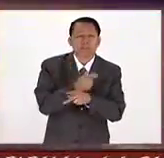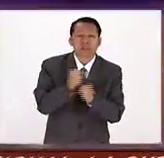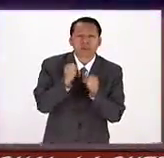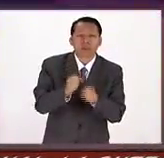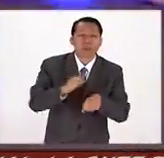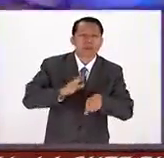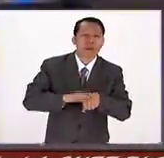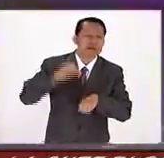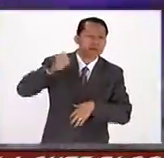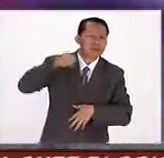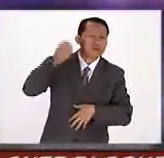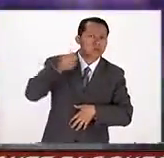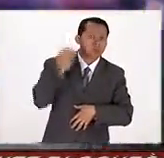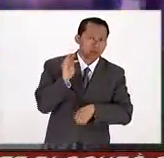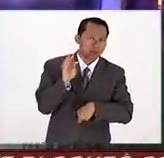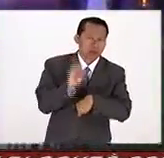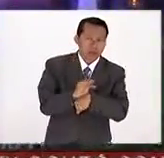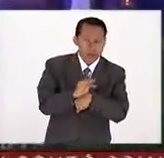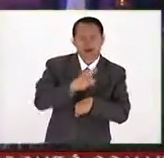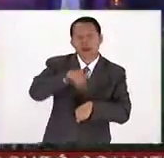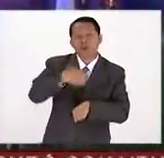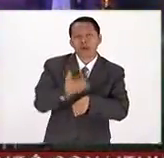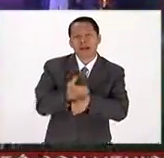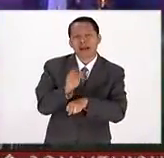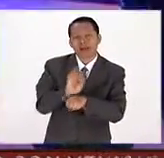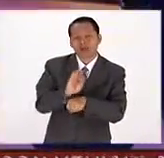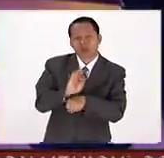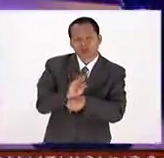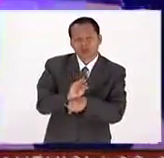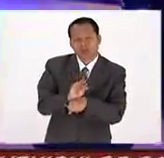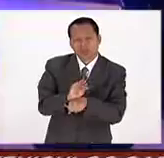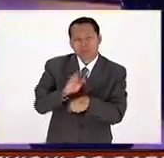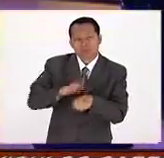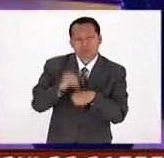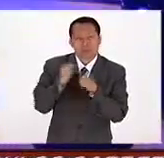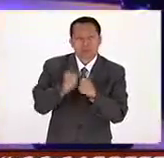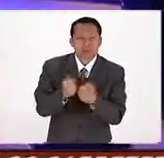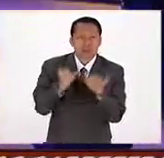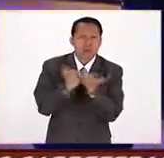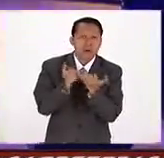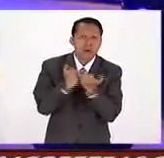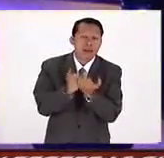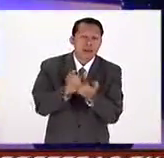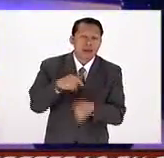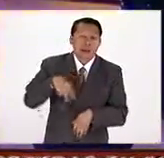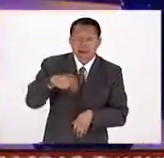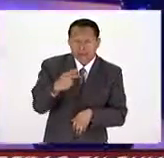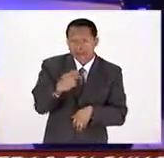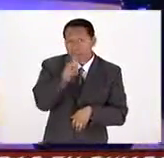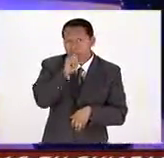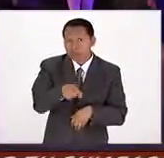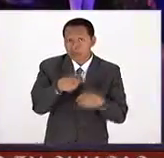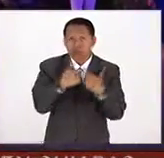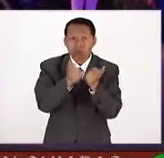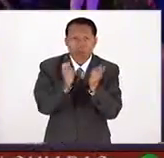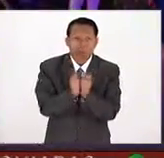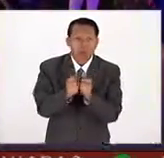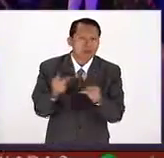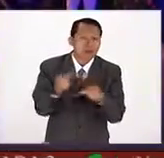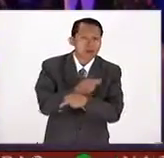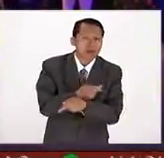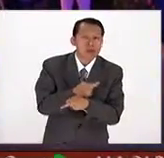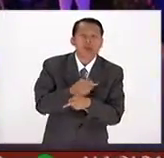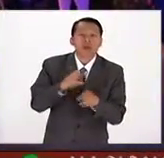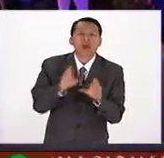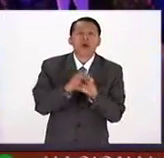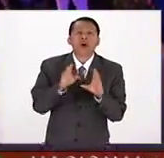como un discurso favorable para el Partido Republicano, pero en la realidad lo que ocurre es que los grupos que no son